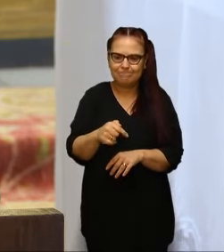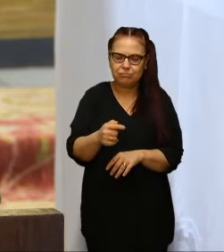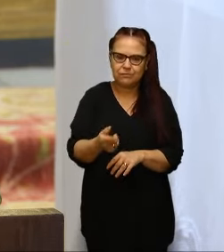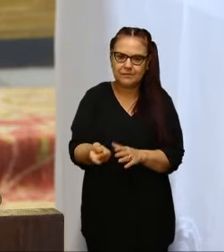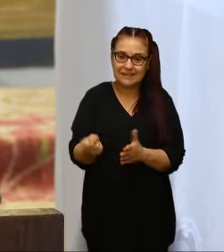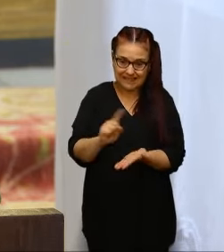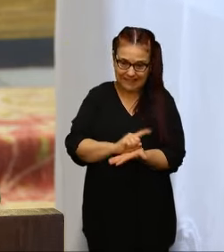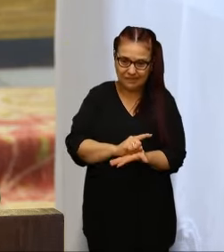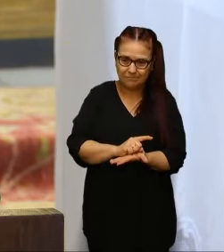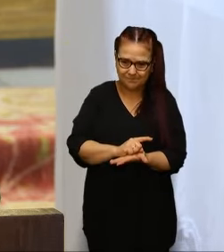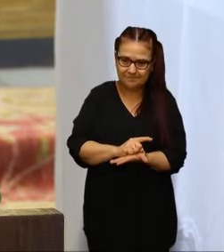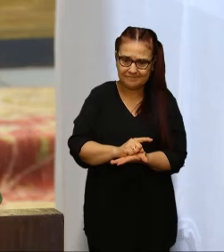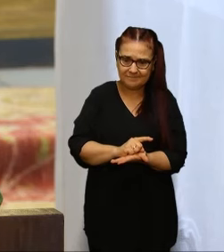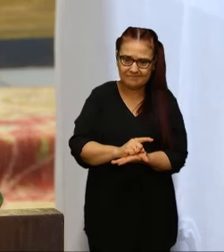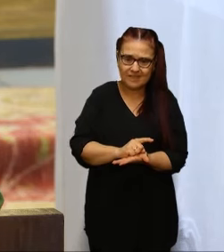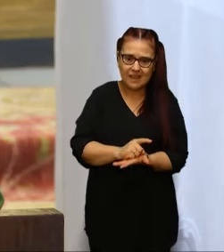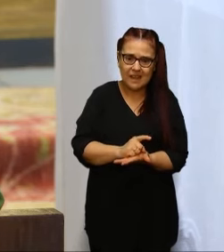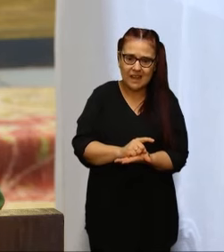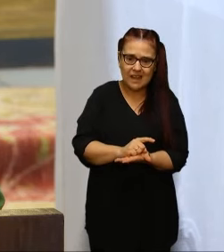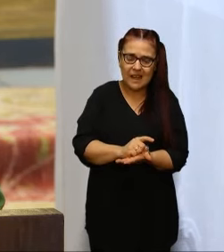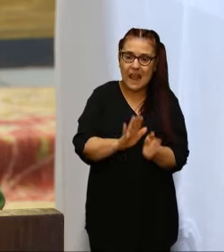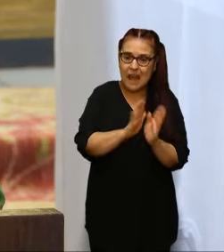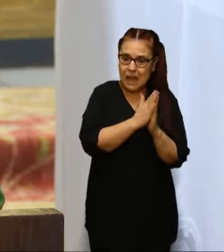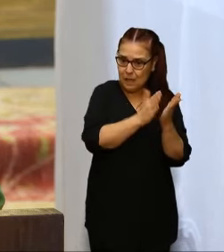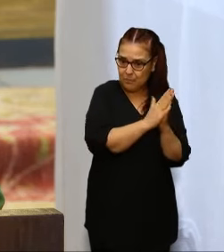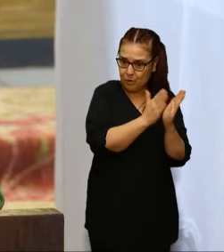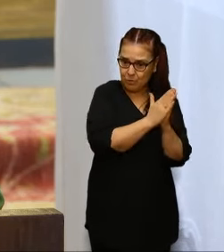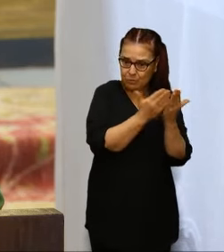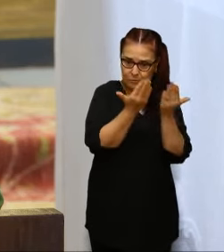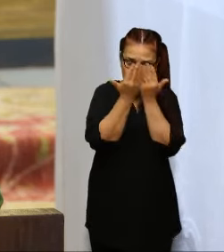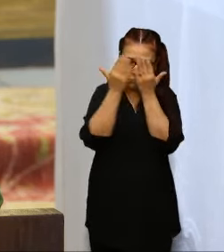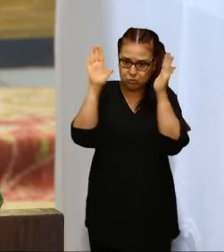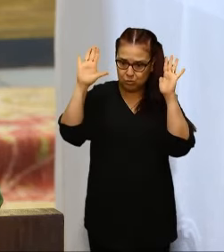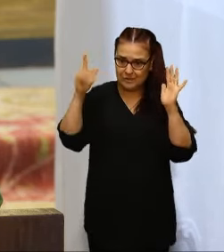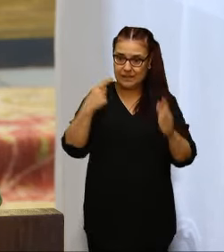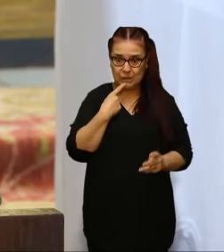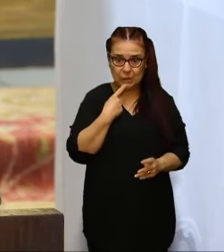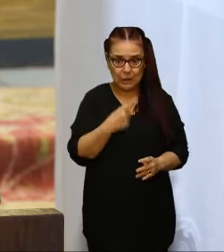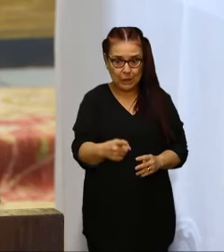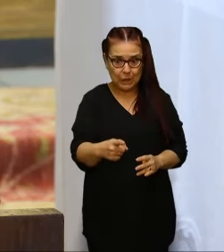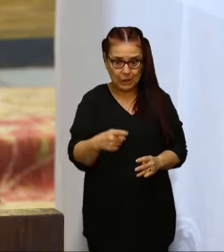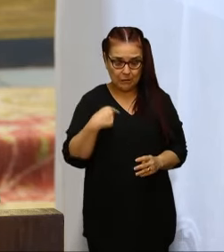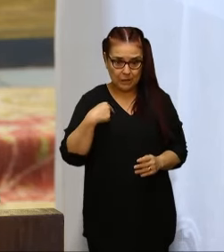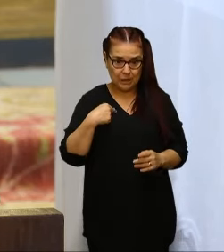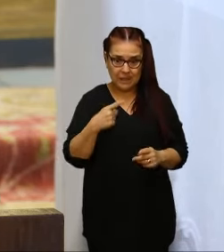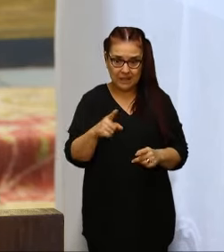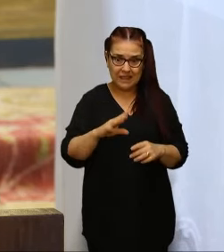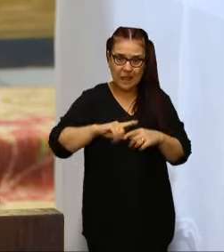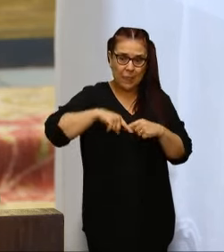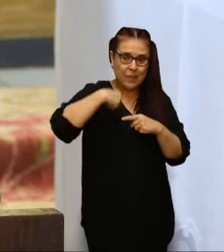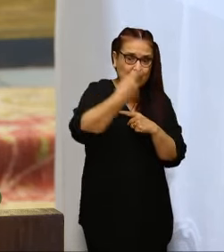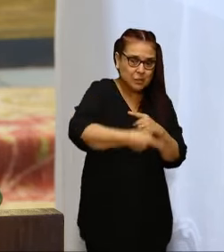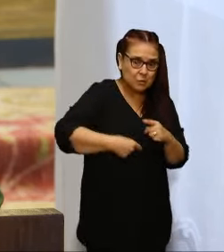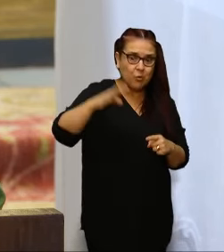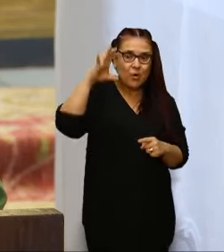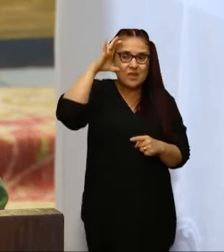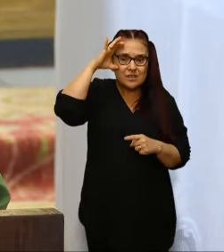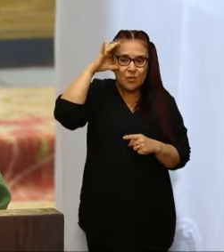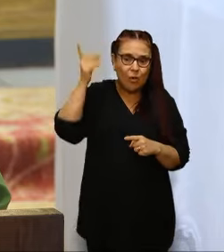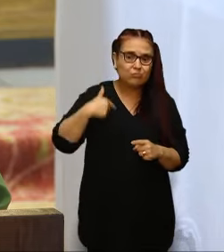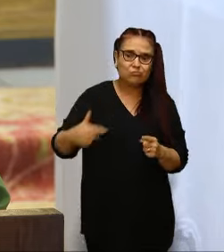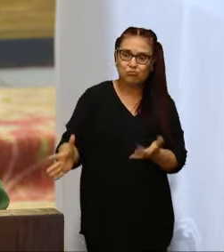el Señor en el libro del Apocalipsis ya dice. Que después de oír todo esto que va a